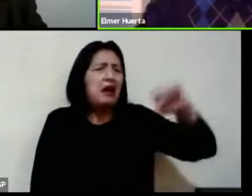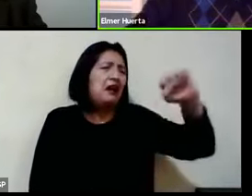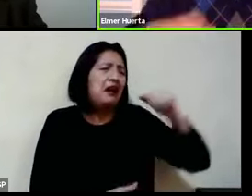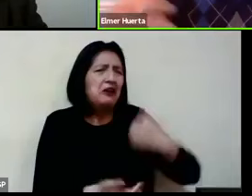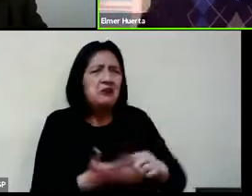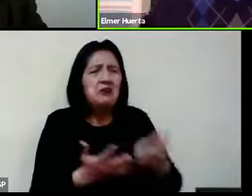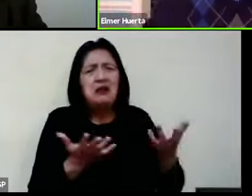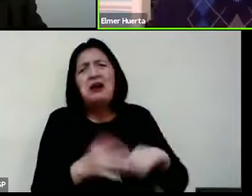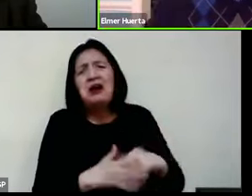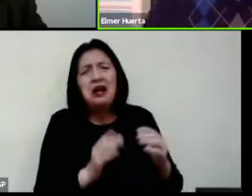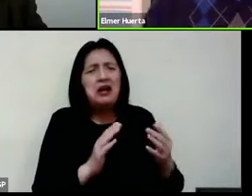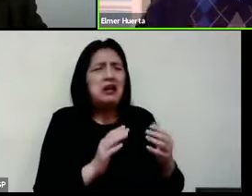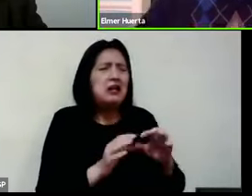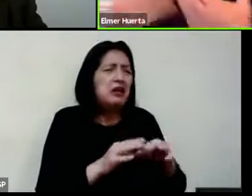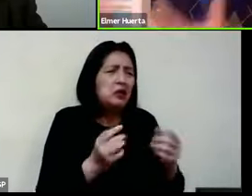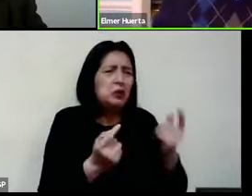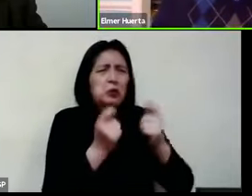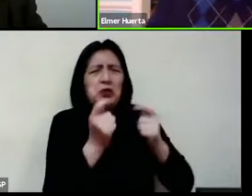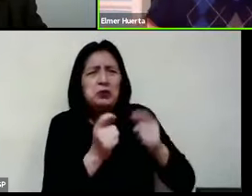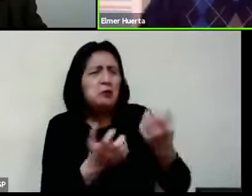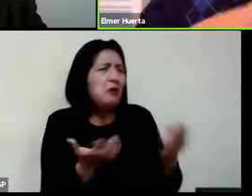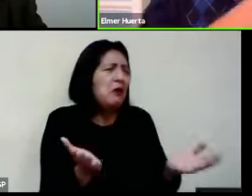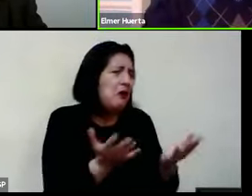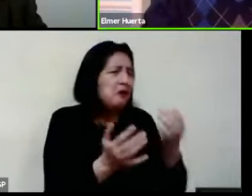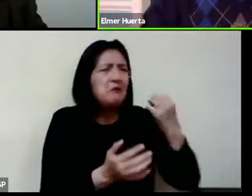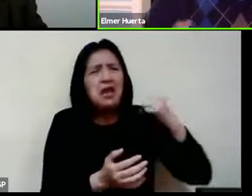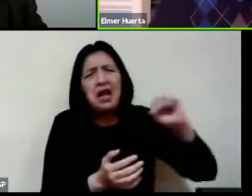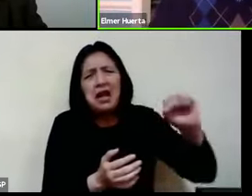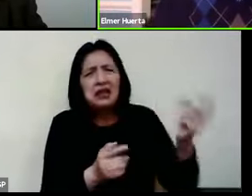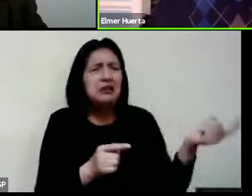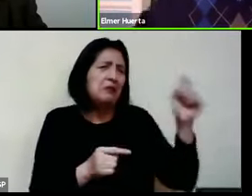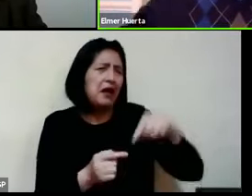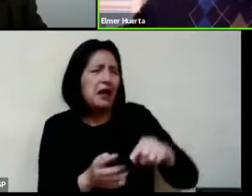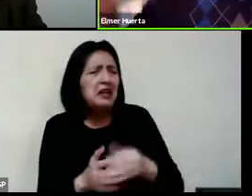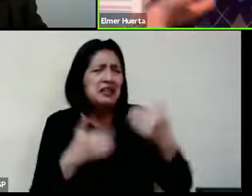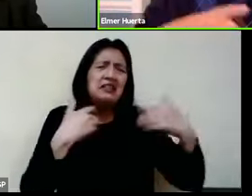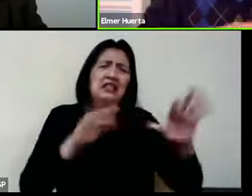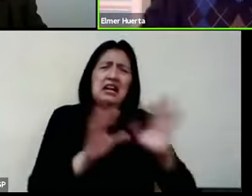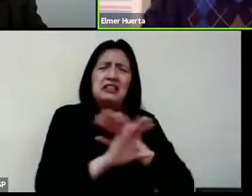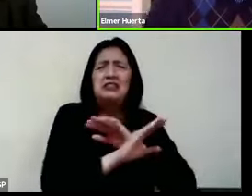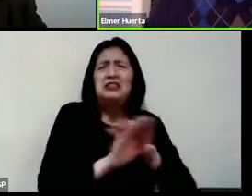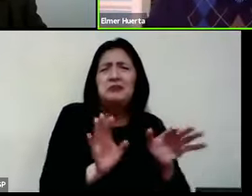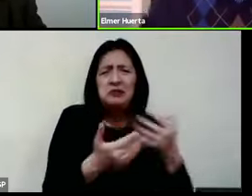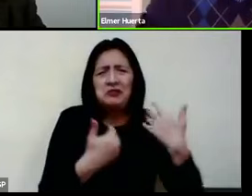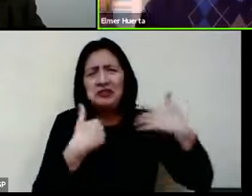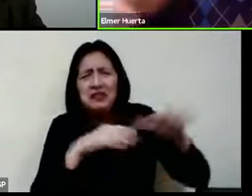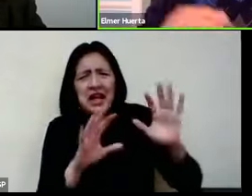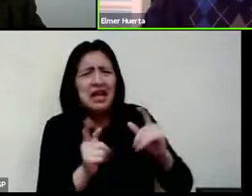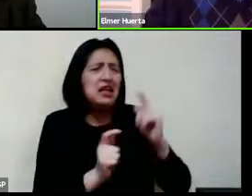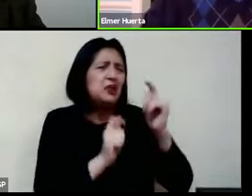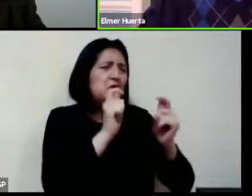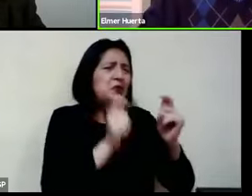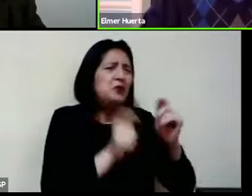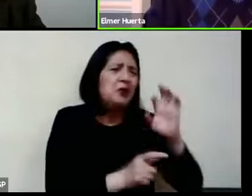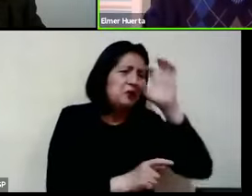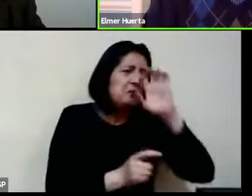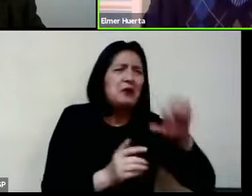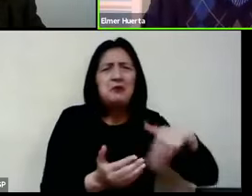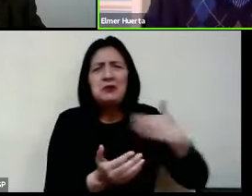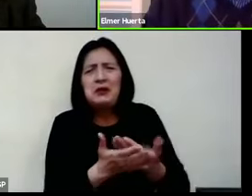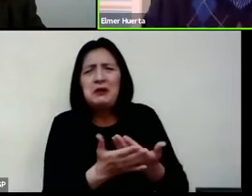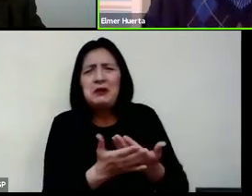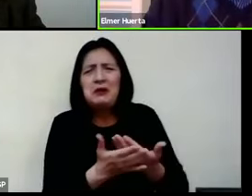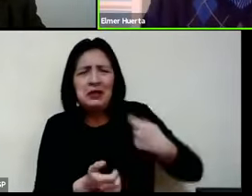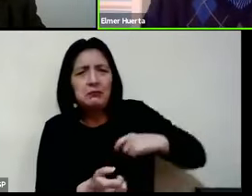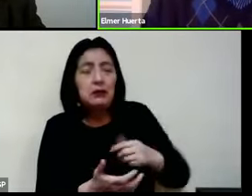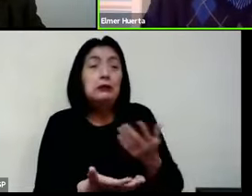compañías de turismo promovían viajes, que venga para acá, que esto ya pasó, los turistas europeos llegaban a España,